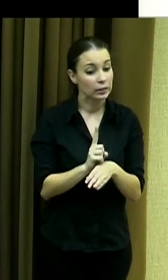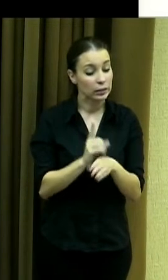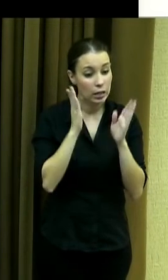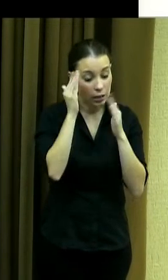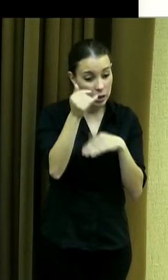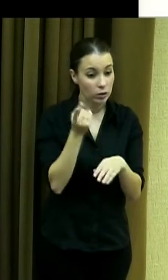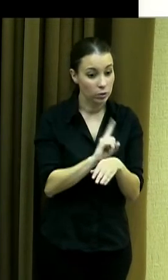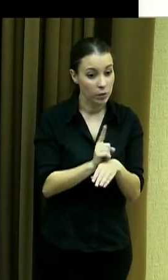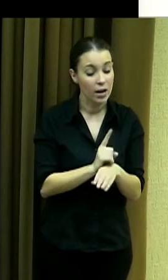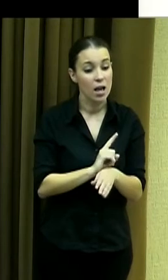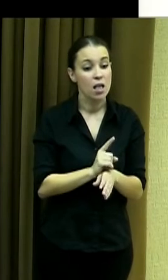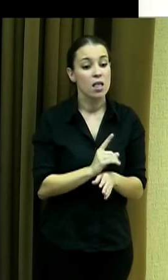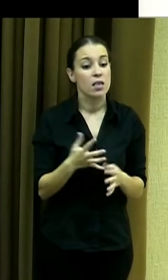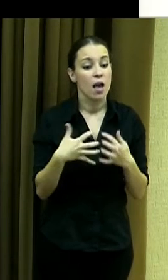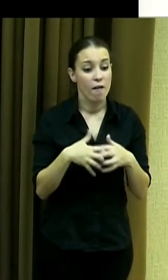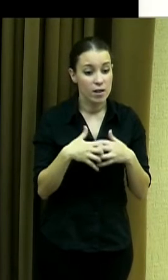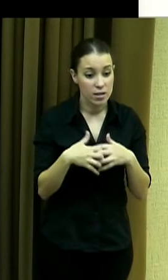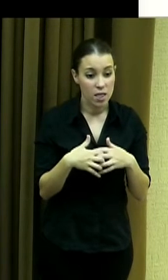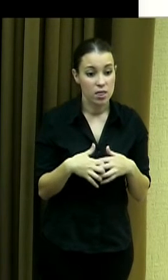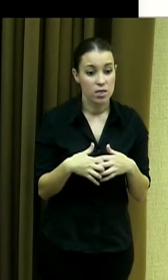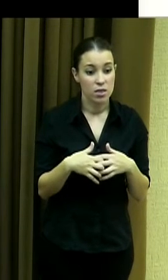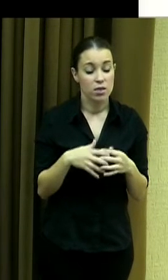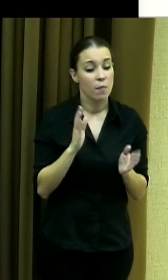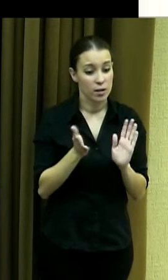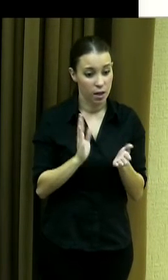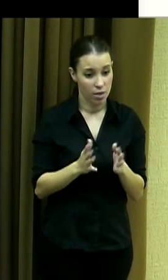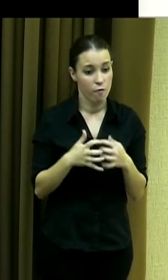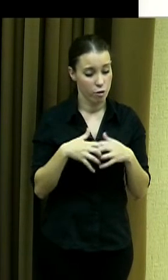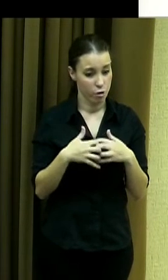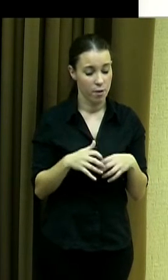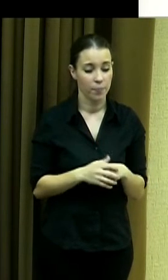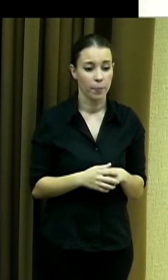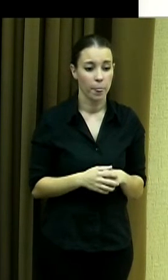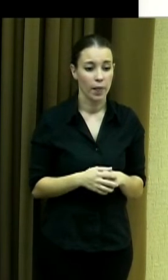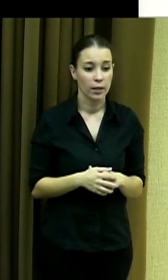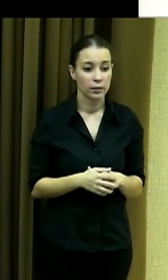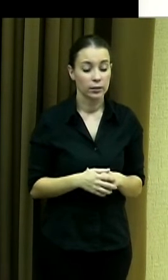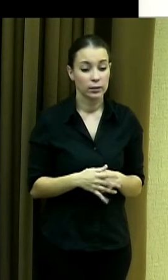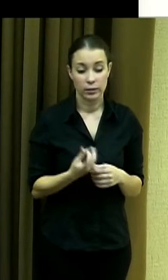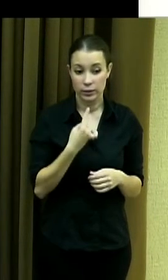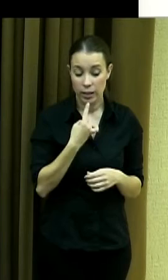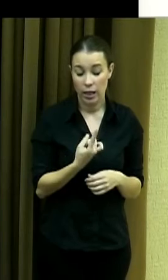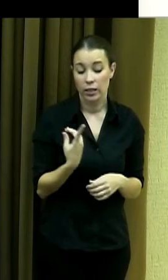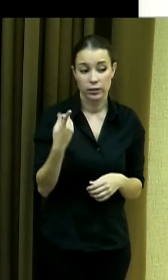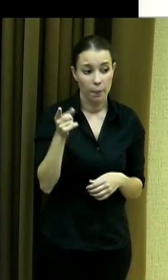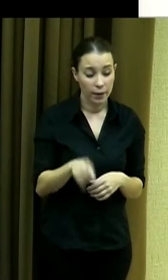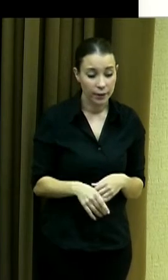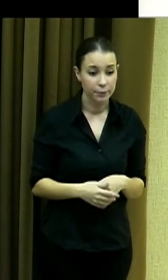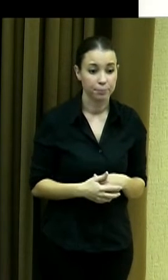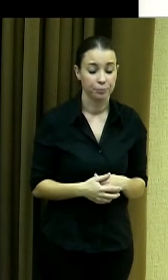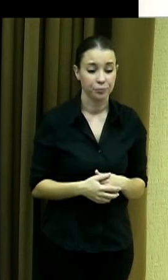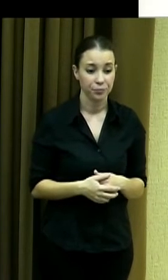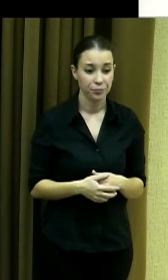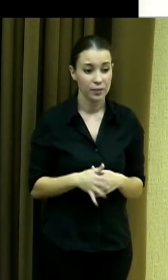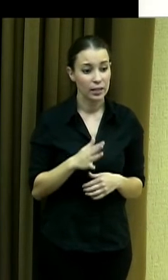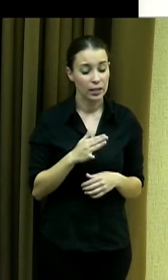habilitación funcional dentro del marco que regula la atención a la discapacidad en Extremadura. Señalar en este aspecto que